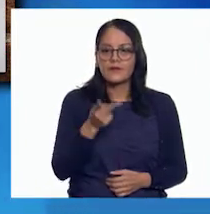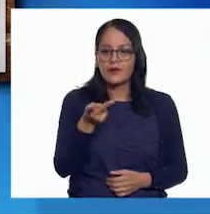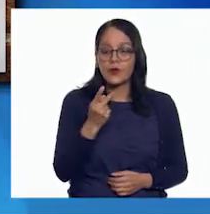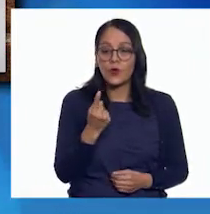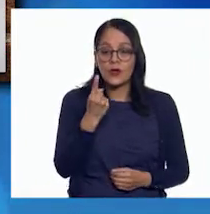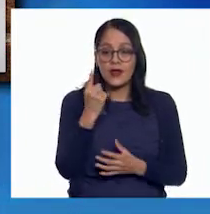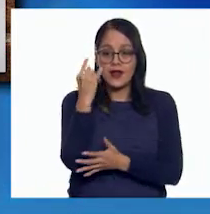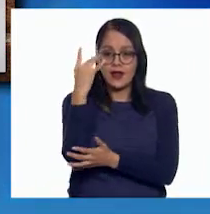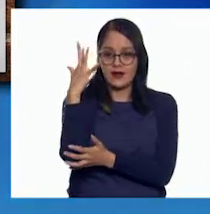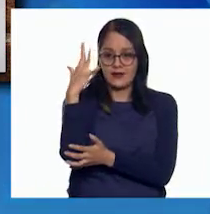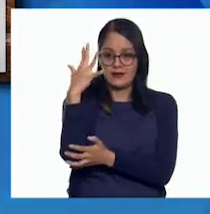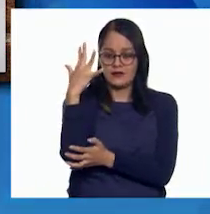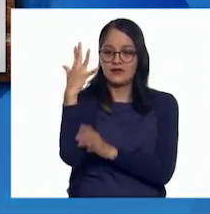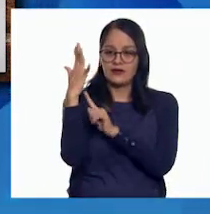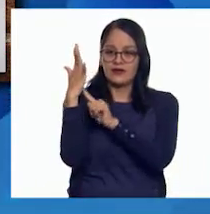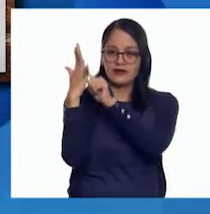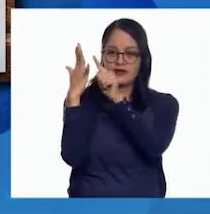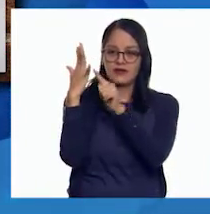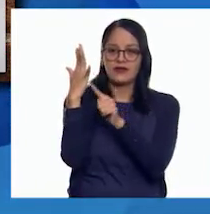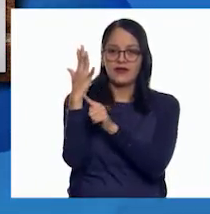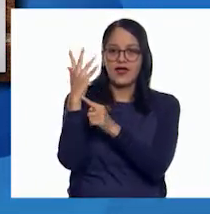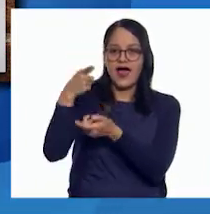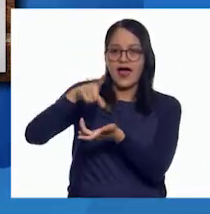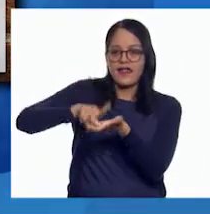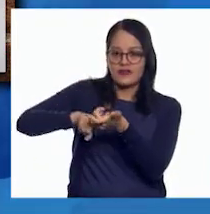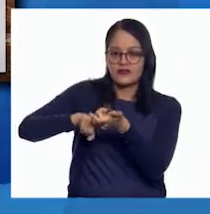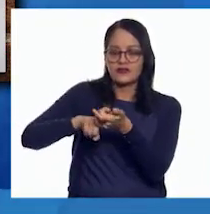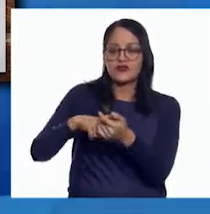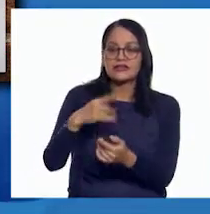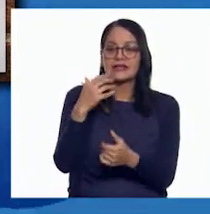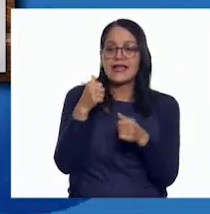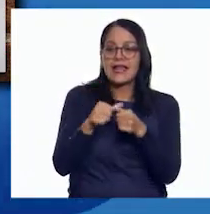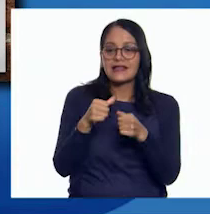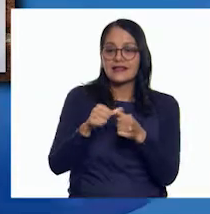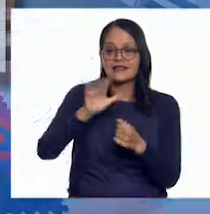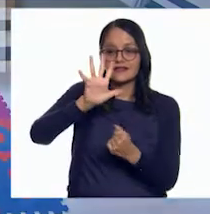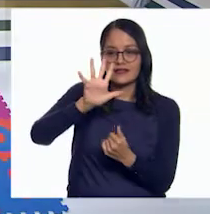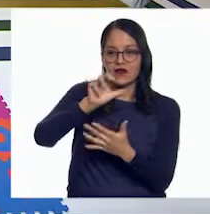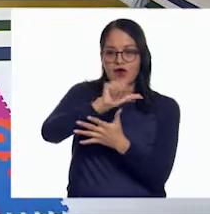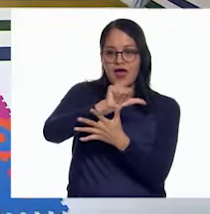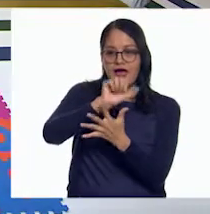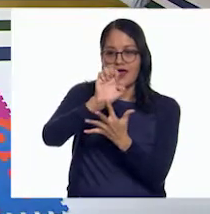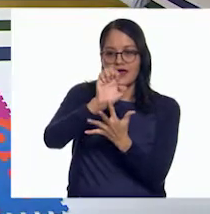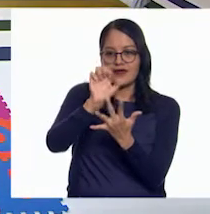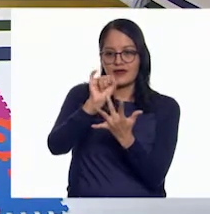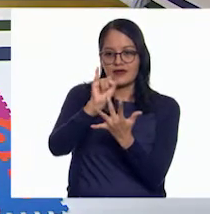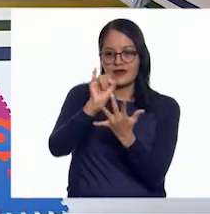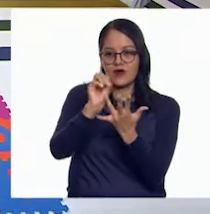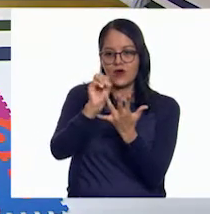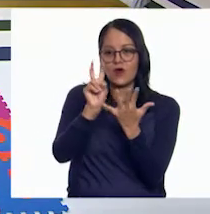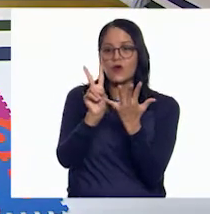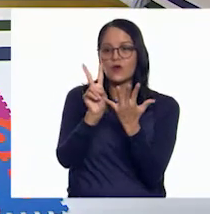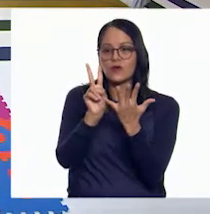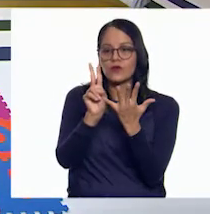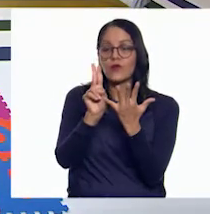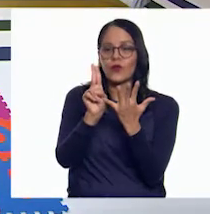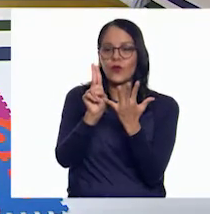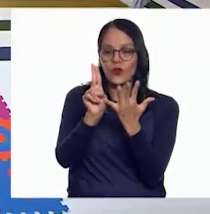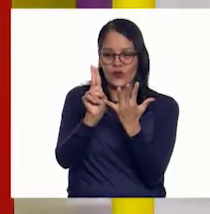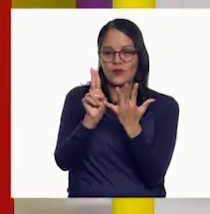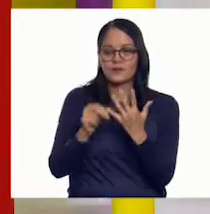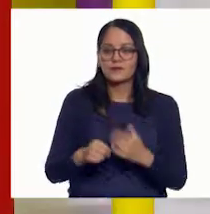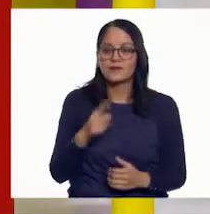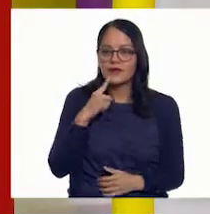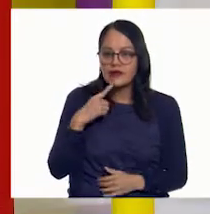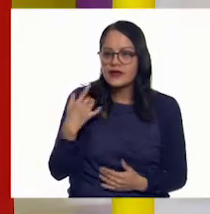el árbol que tiene las cinco vocales? ¿Las cinco vocales? Chispas, esa adivinanza está